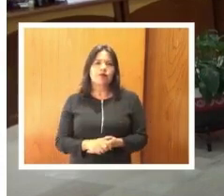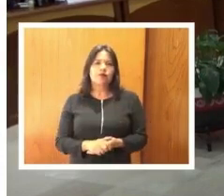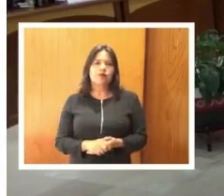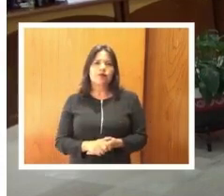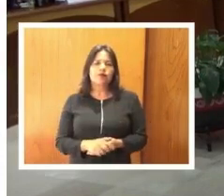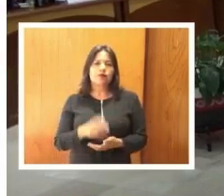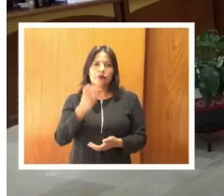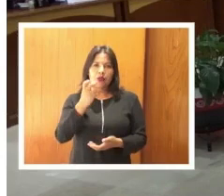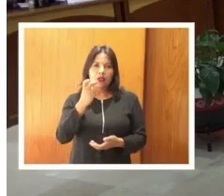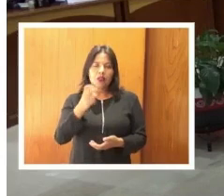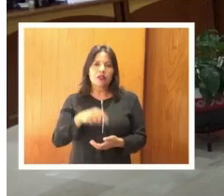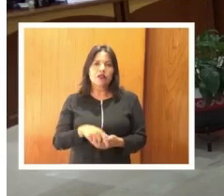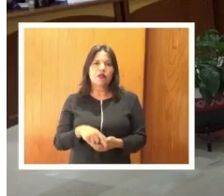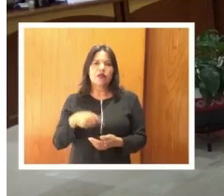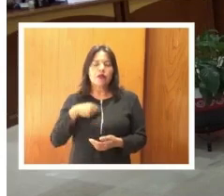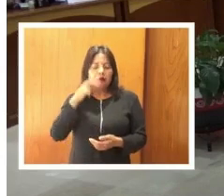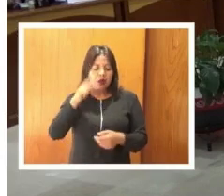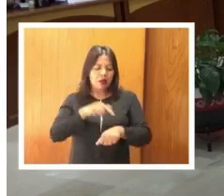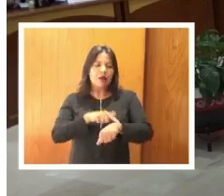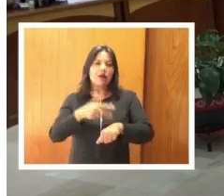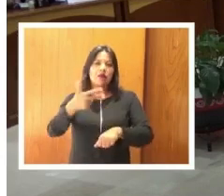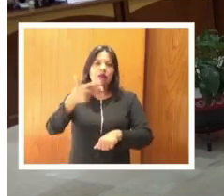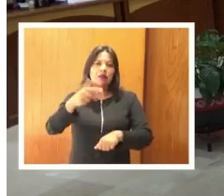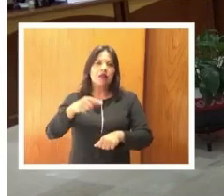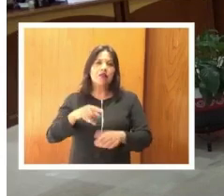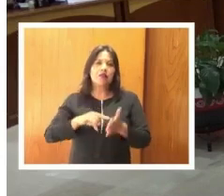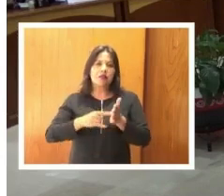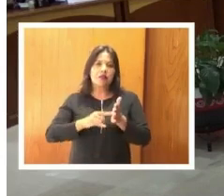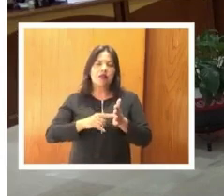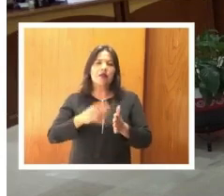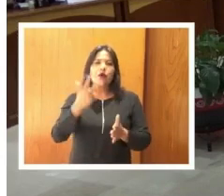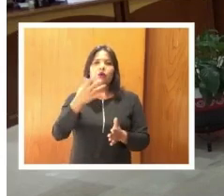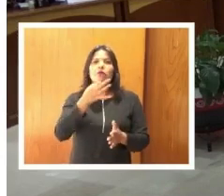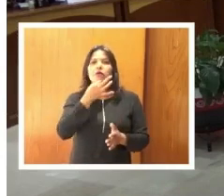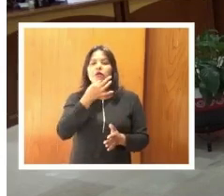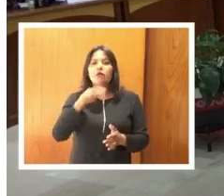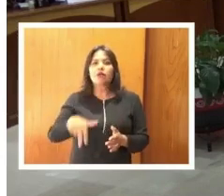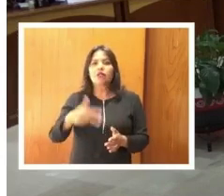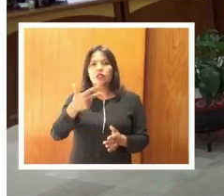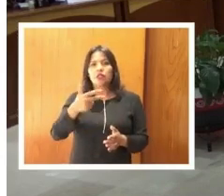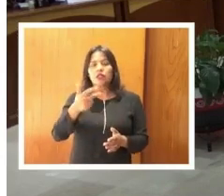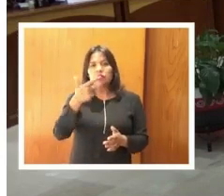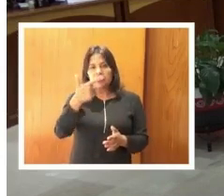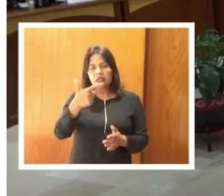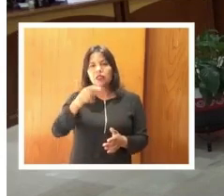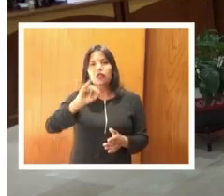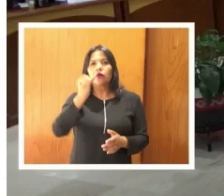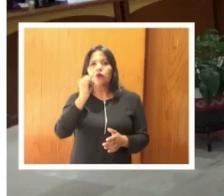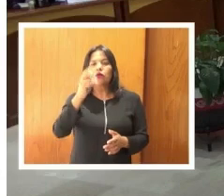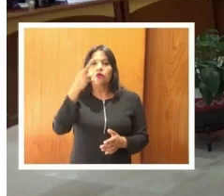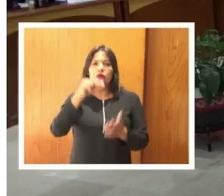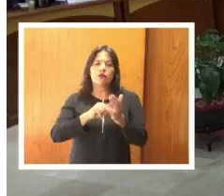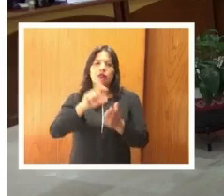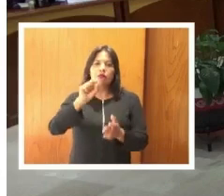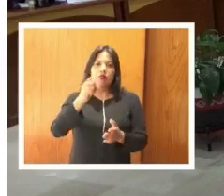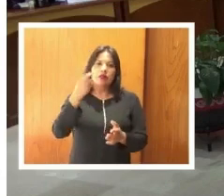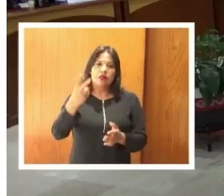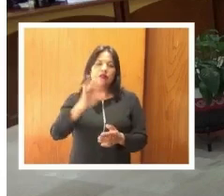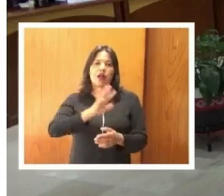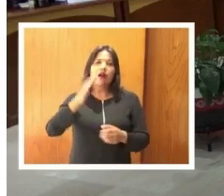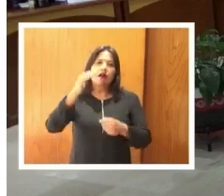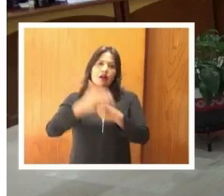que, siendo las 13 horas con 8 minutos de este 7 de junio de 2023, damos por concluida la